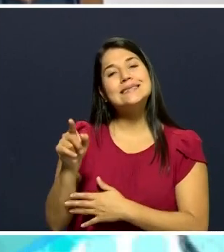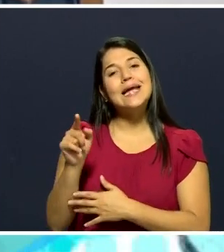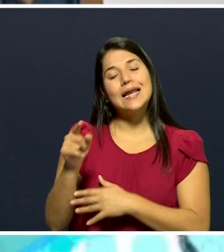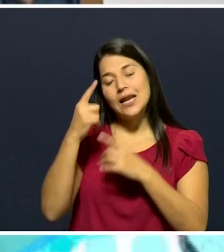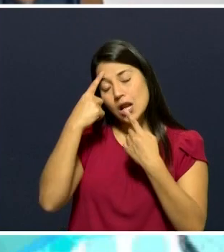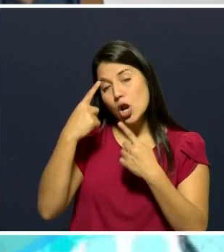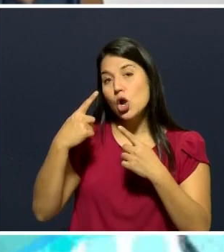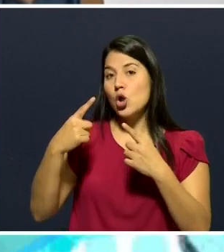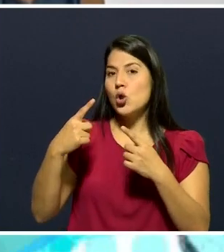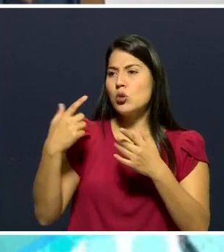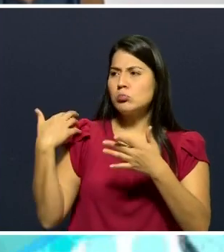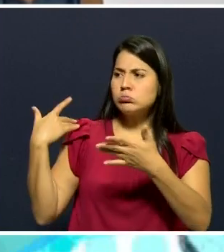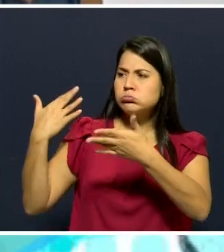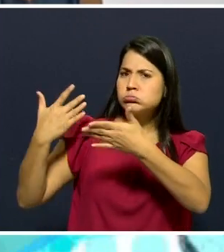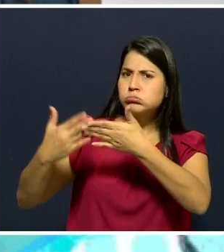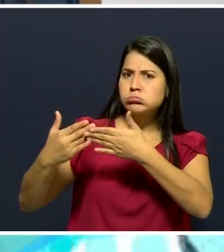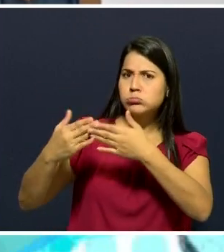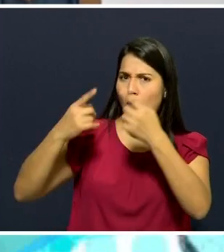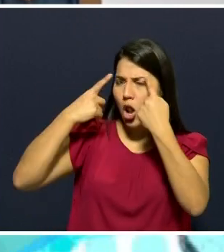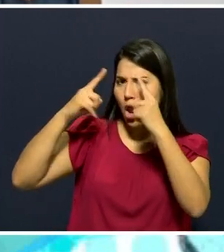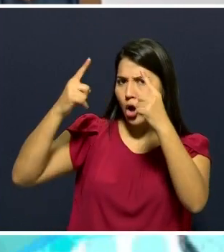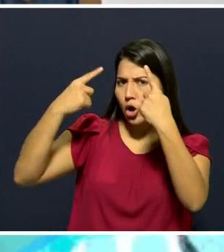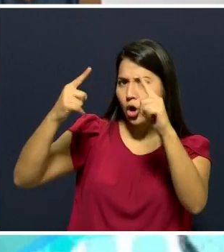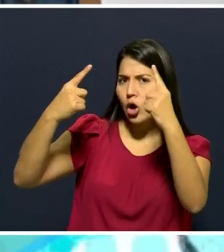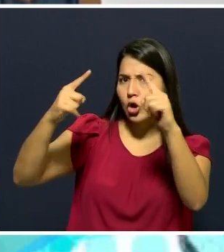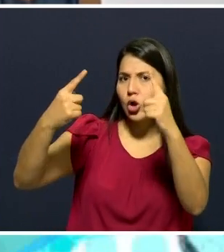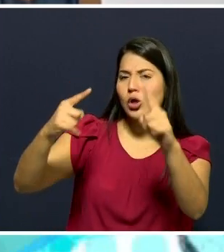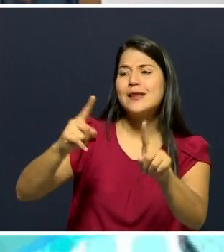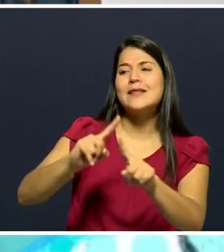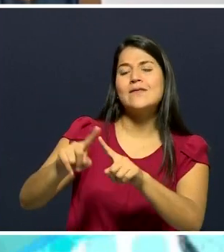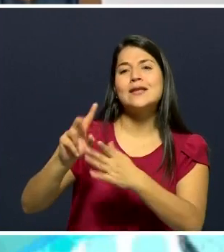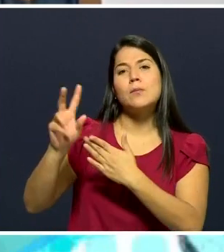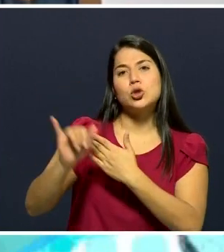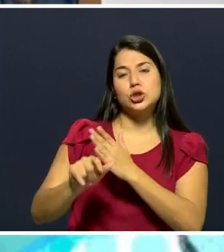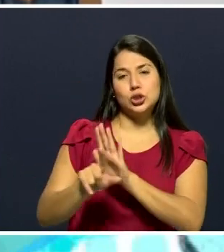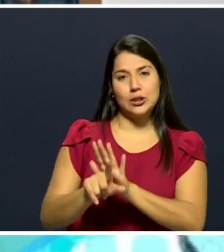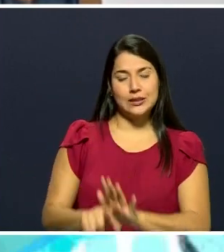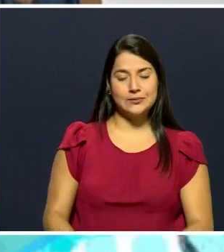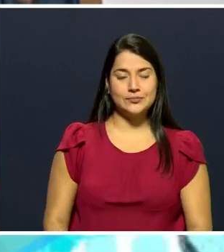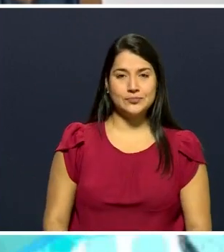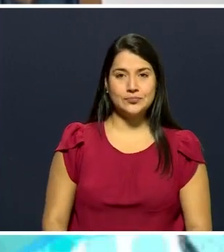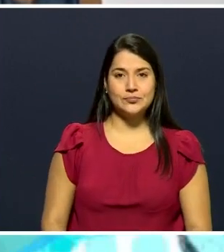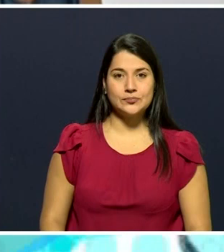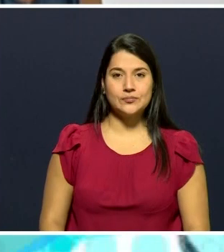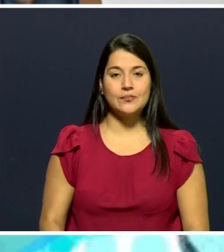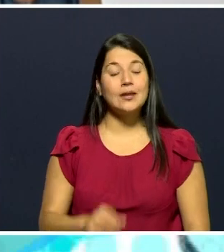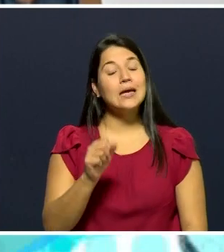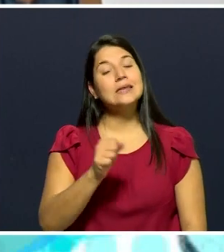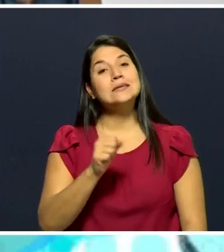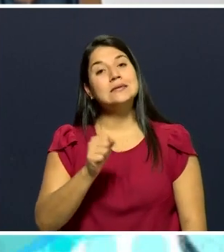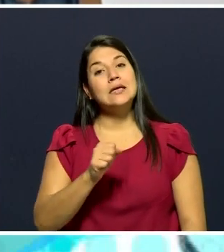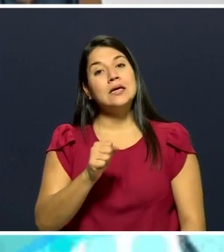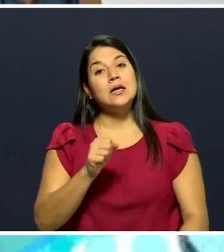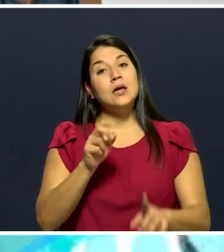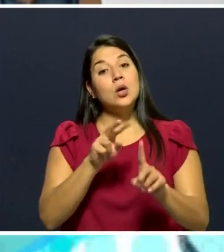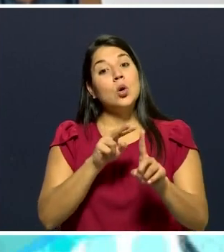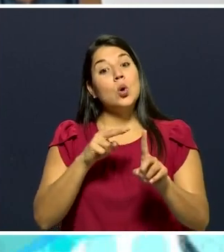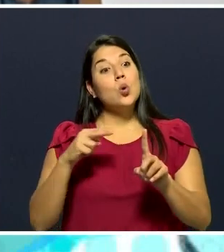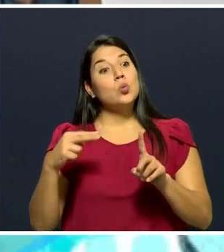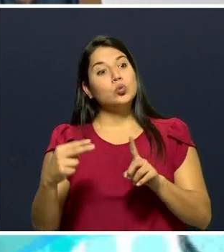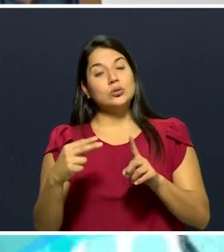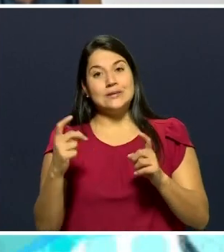con distintos proyectos de ley a lo largo de estas dos legislaturas. Así es, Ilka, un panorama